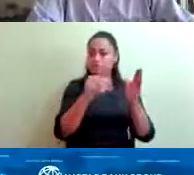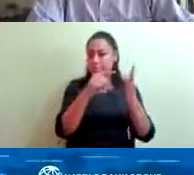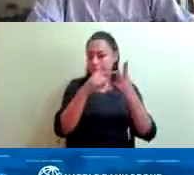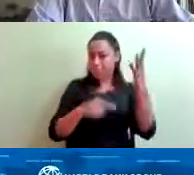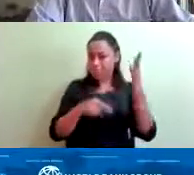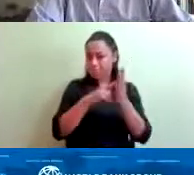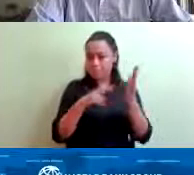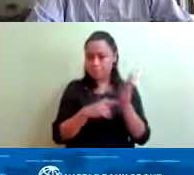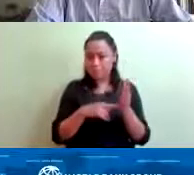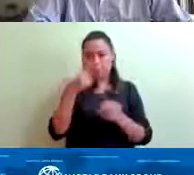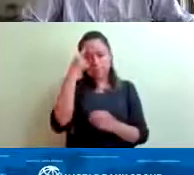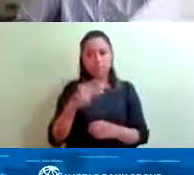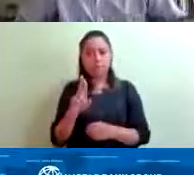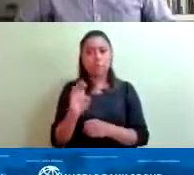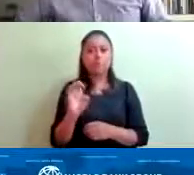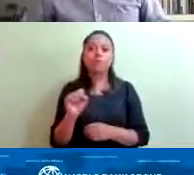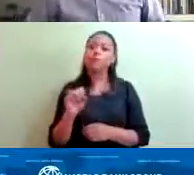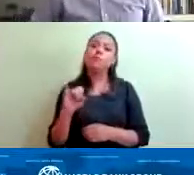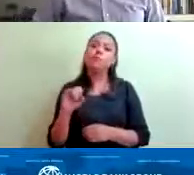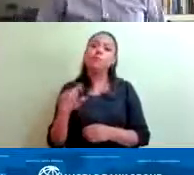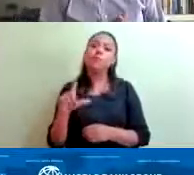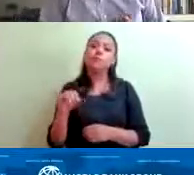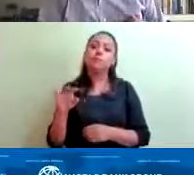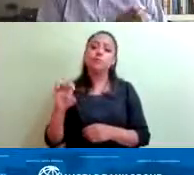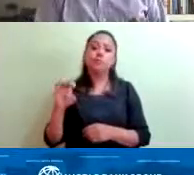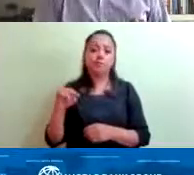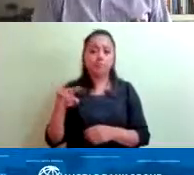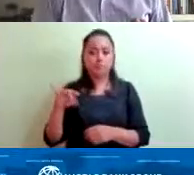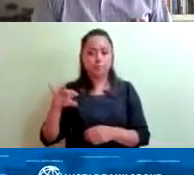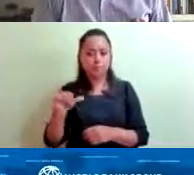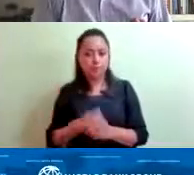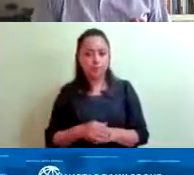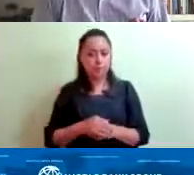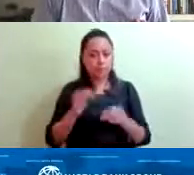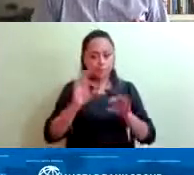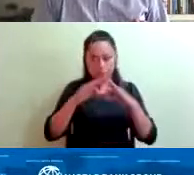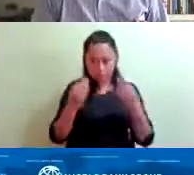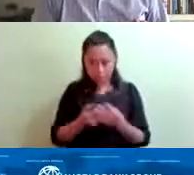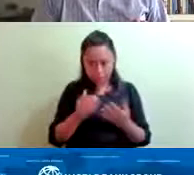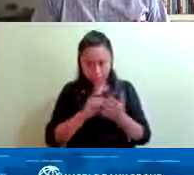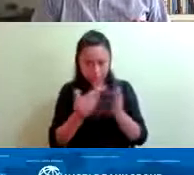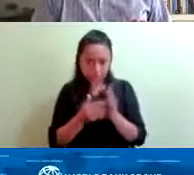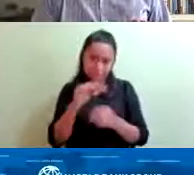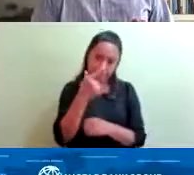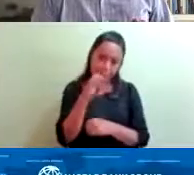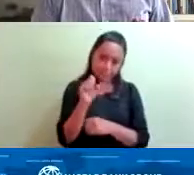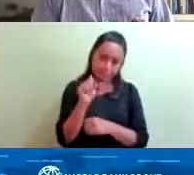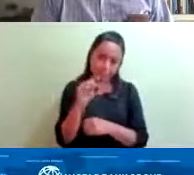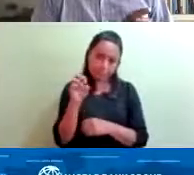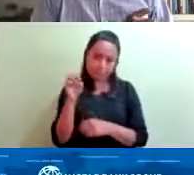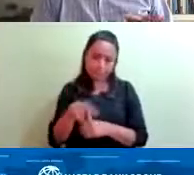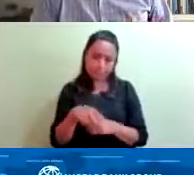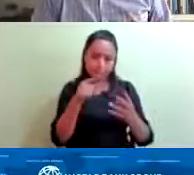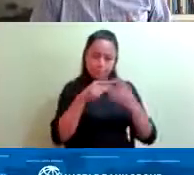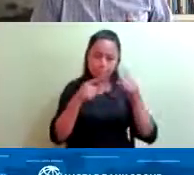la resiliencia y la incertidumbre climática en los modelos de planeación y gestión de los recursos hídricos. Asimismo,